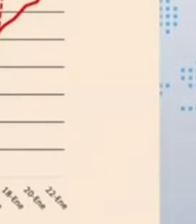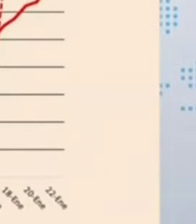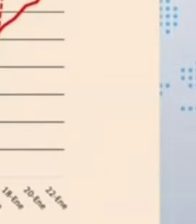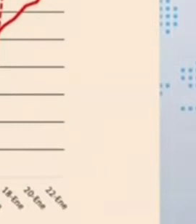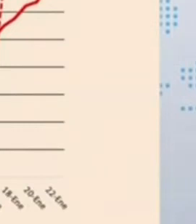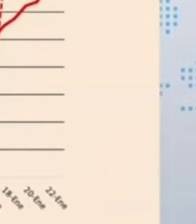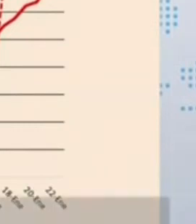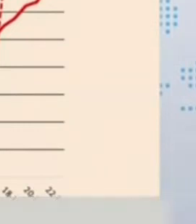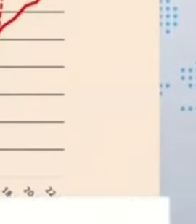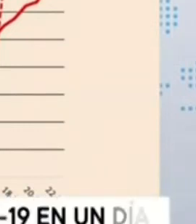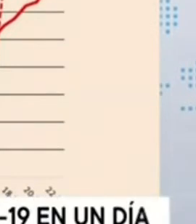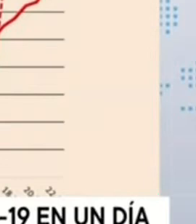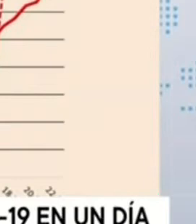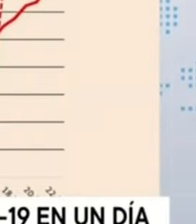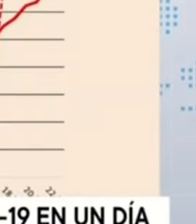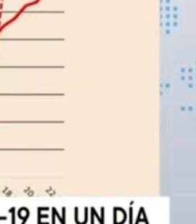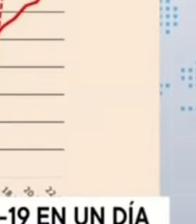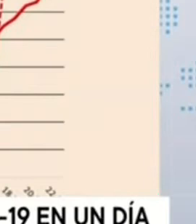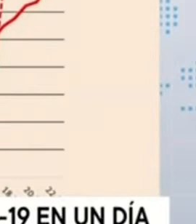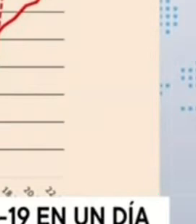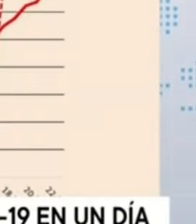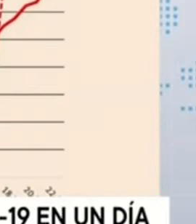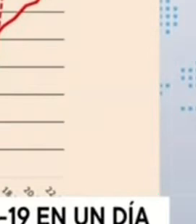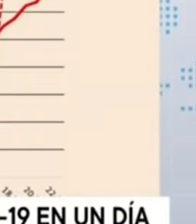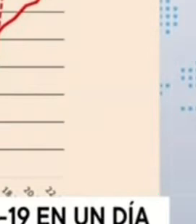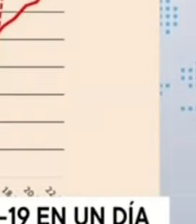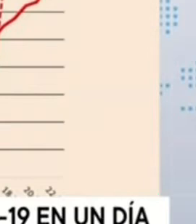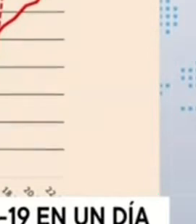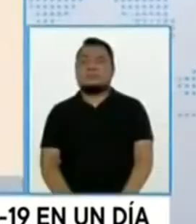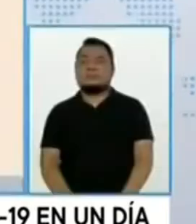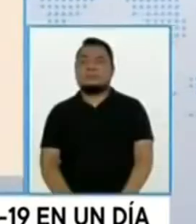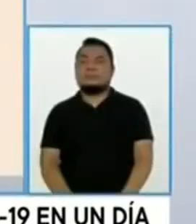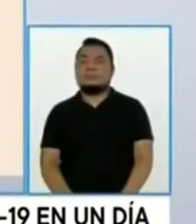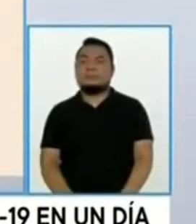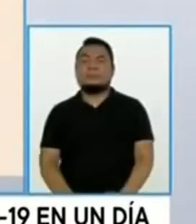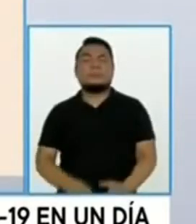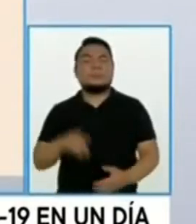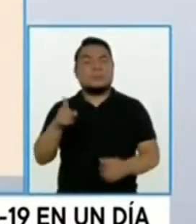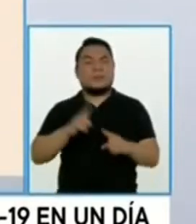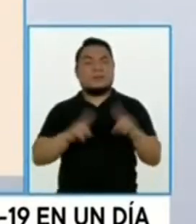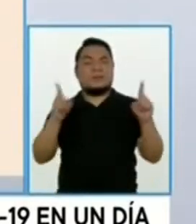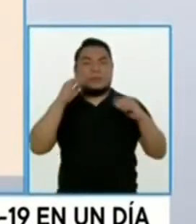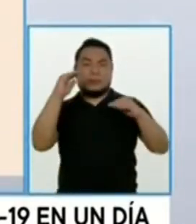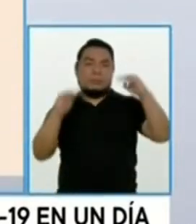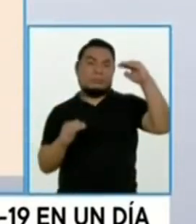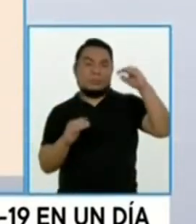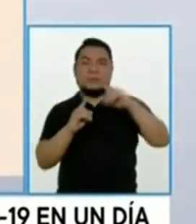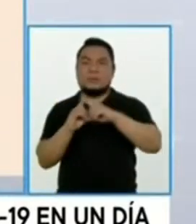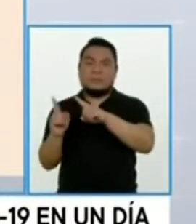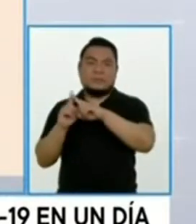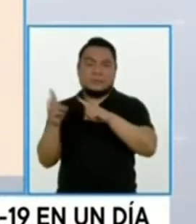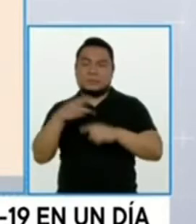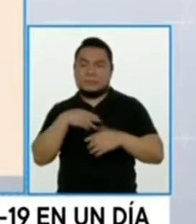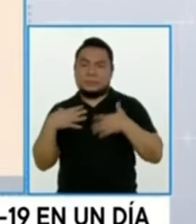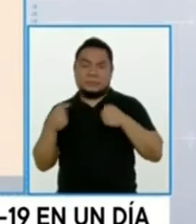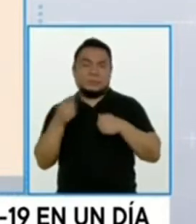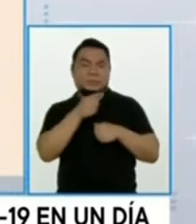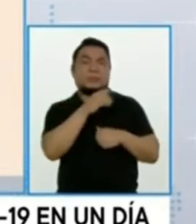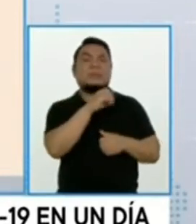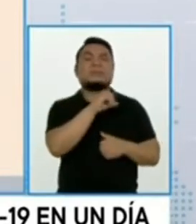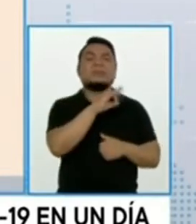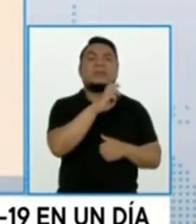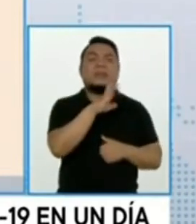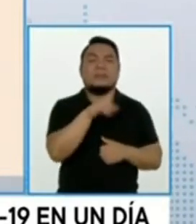ya el promedio de 350 comparado a los 130 en promedio del MINSA es una diferencia considerable. Wow, sí, y recordemos que